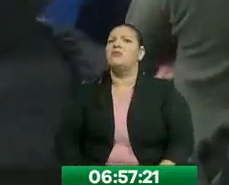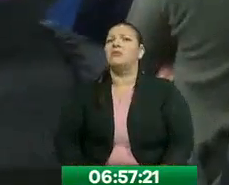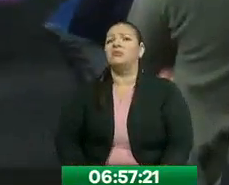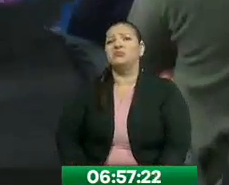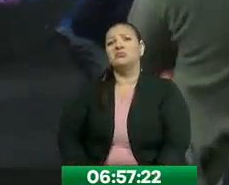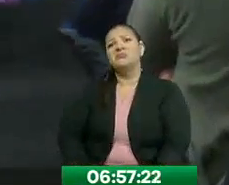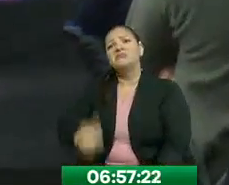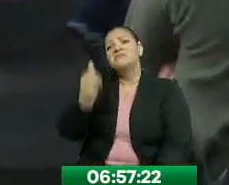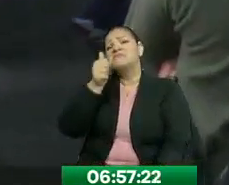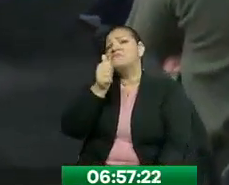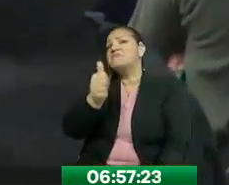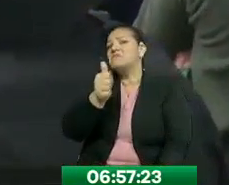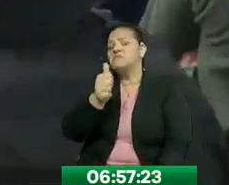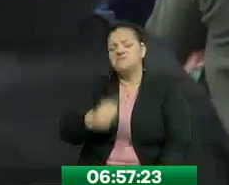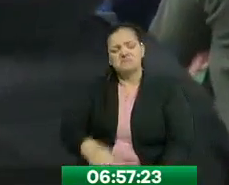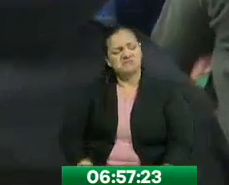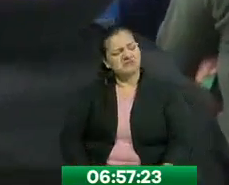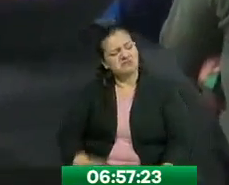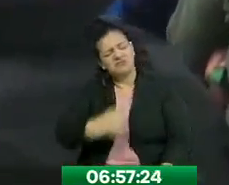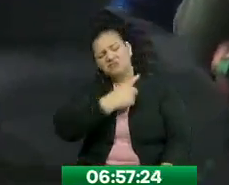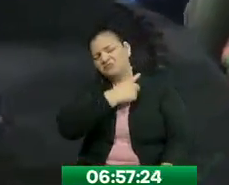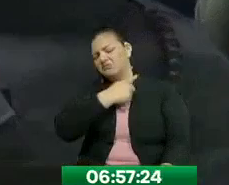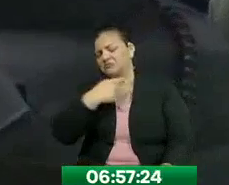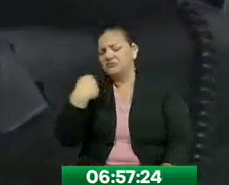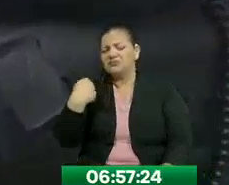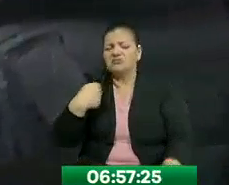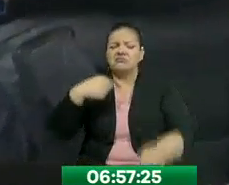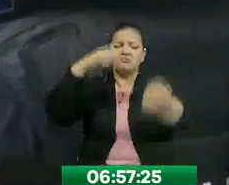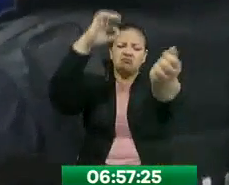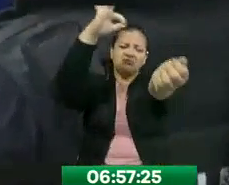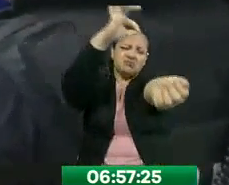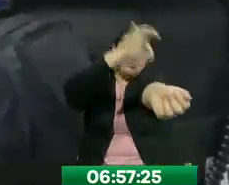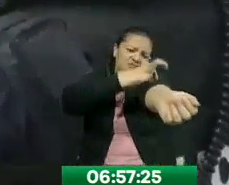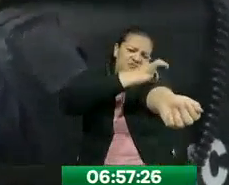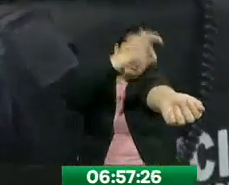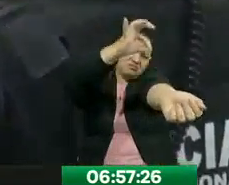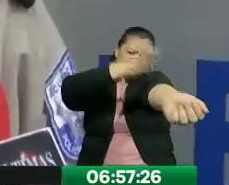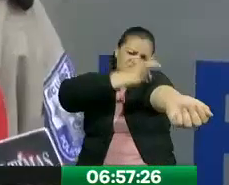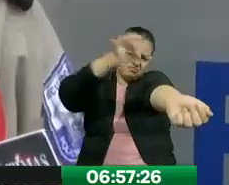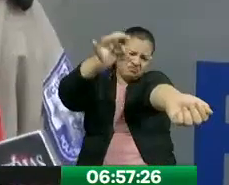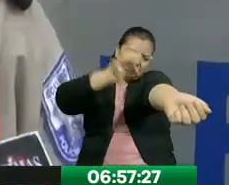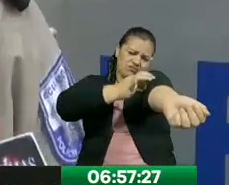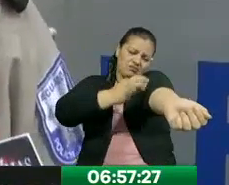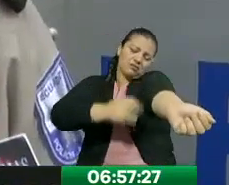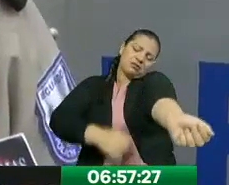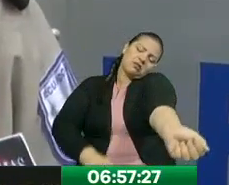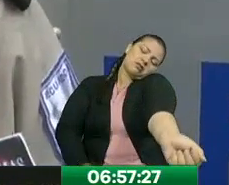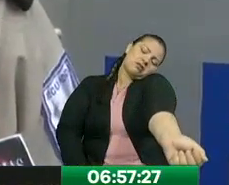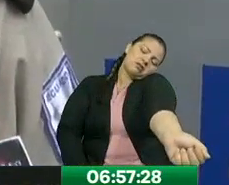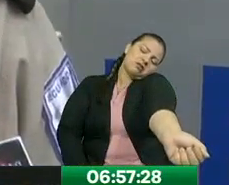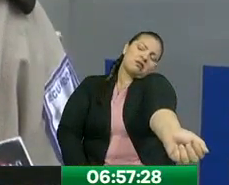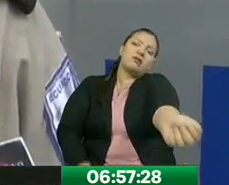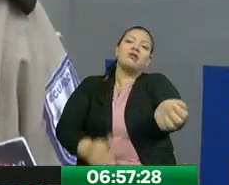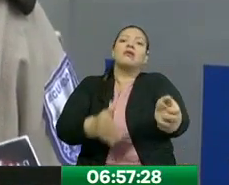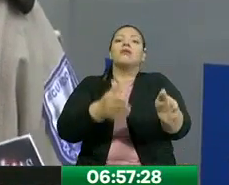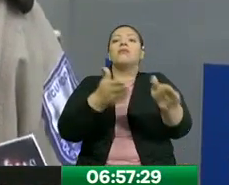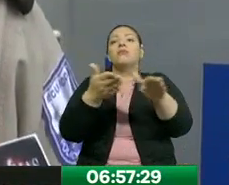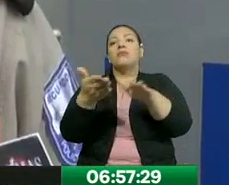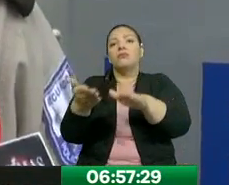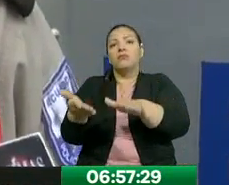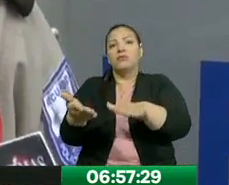supuesta persona que se encontraba tirada en el mueble y no presentaba ya signos vitales. En el punto se verificó, se